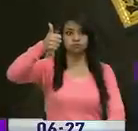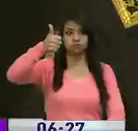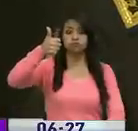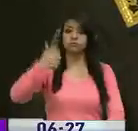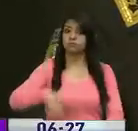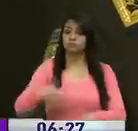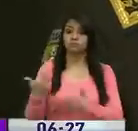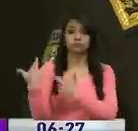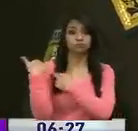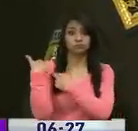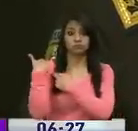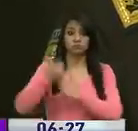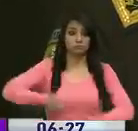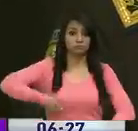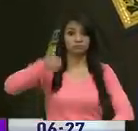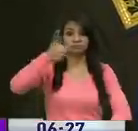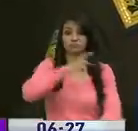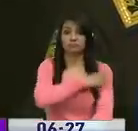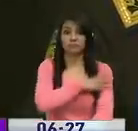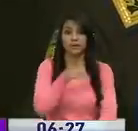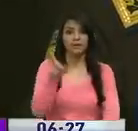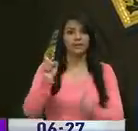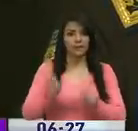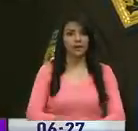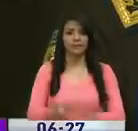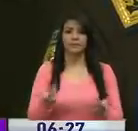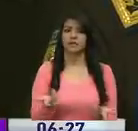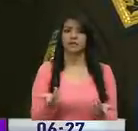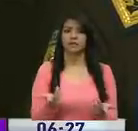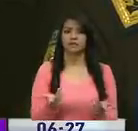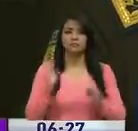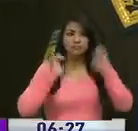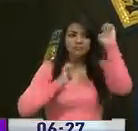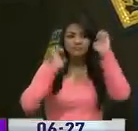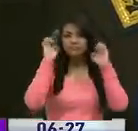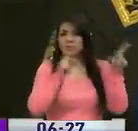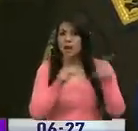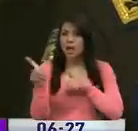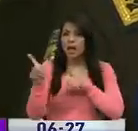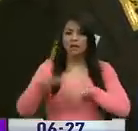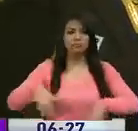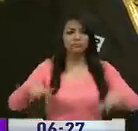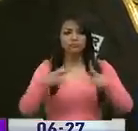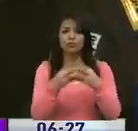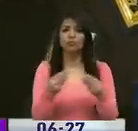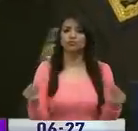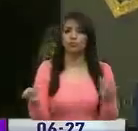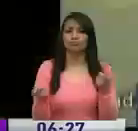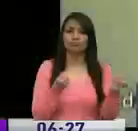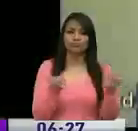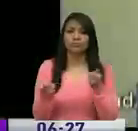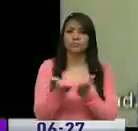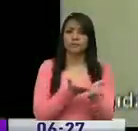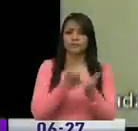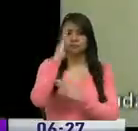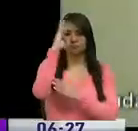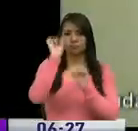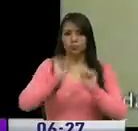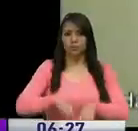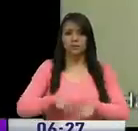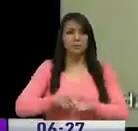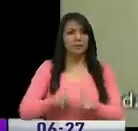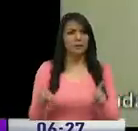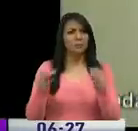responsabilidad un señor general y el que tiene que establecer las estrategias más adecuadas para poder dirigir los servicios policiales esto mientras cada vez